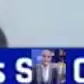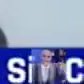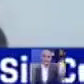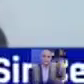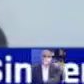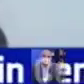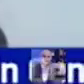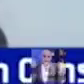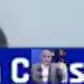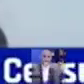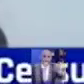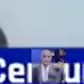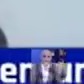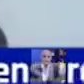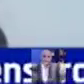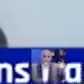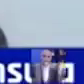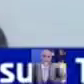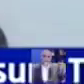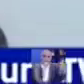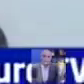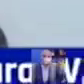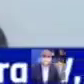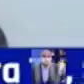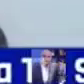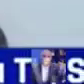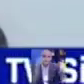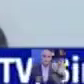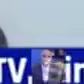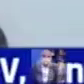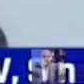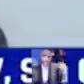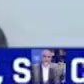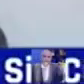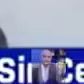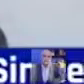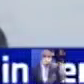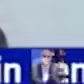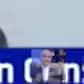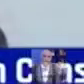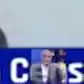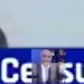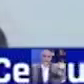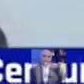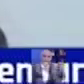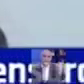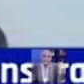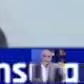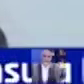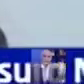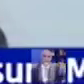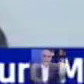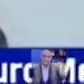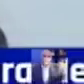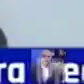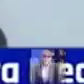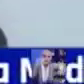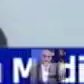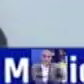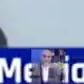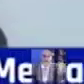en el Instituto Mexicano del Seguro Social. Hay que recordar que ayer llevó prácticamente de la mano a este